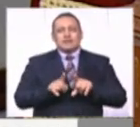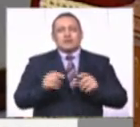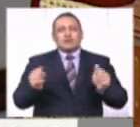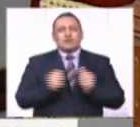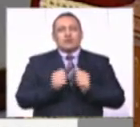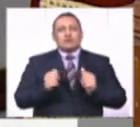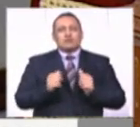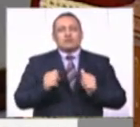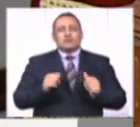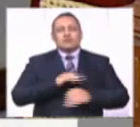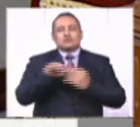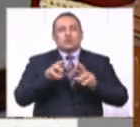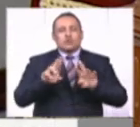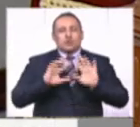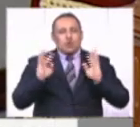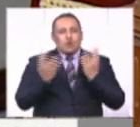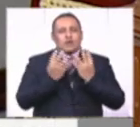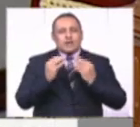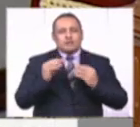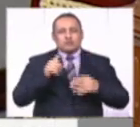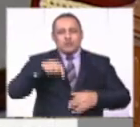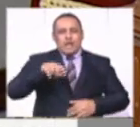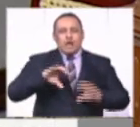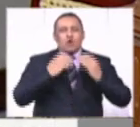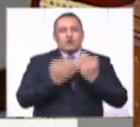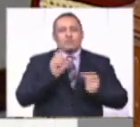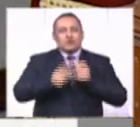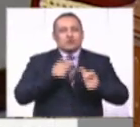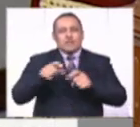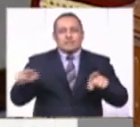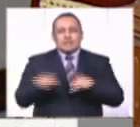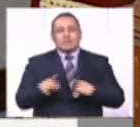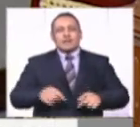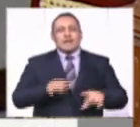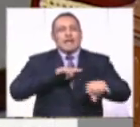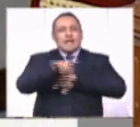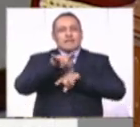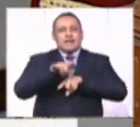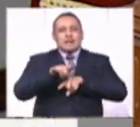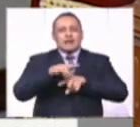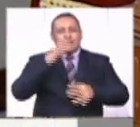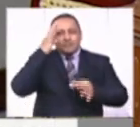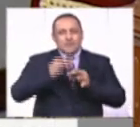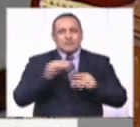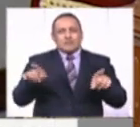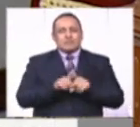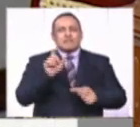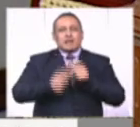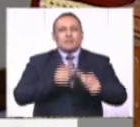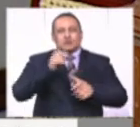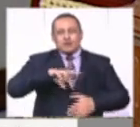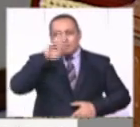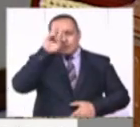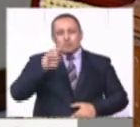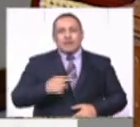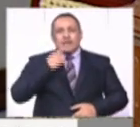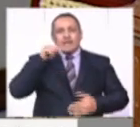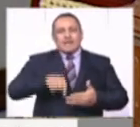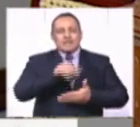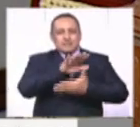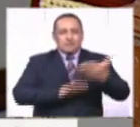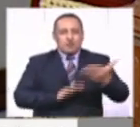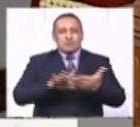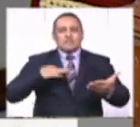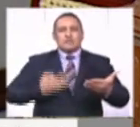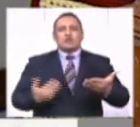los de la representación nacional y sorprender a la buena fe de los peruanos este informe